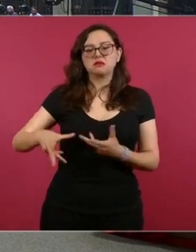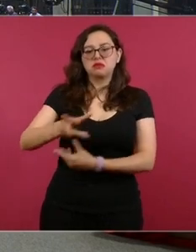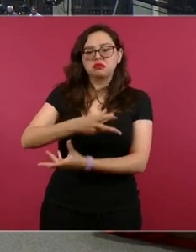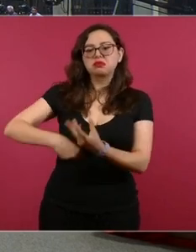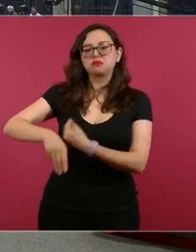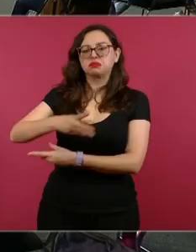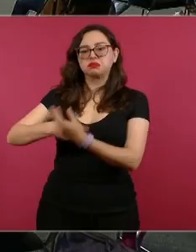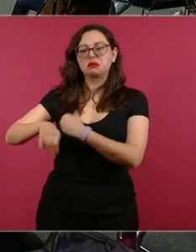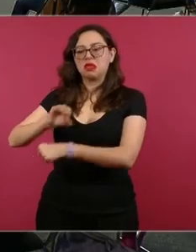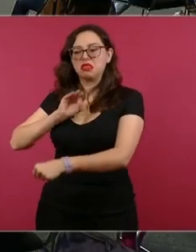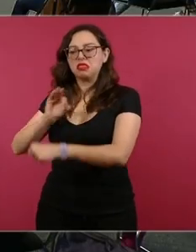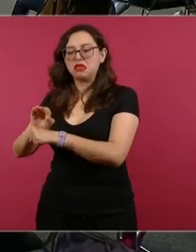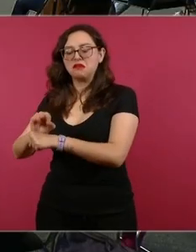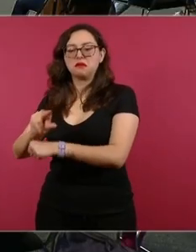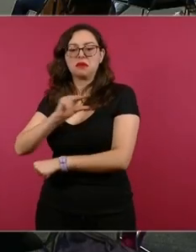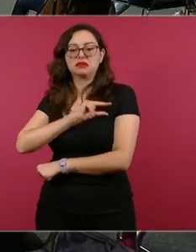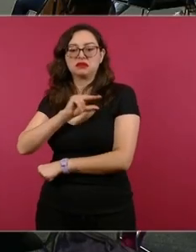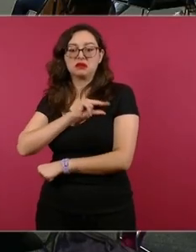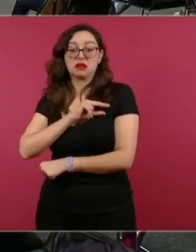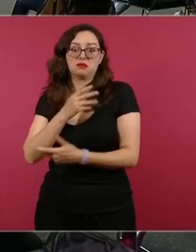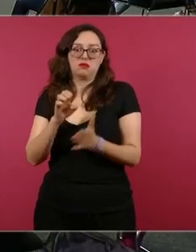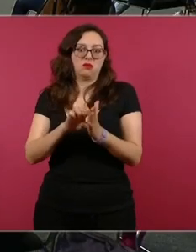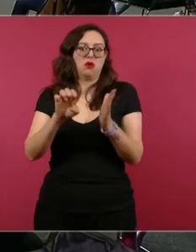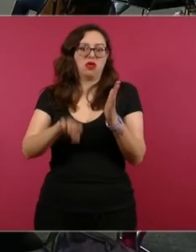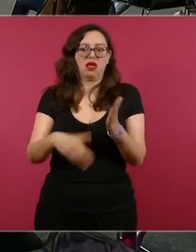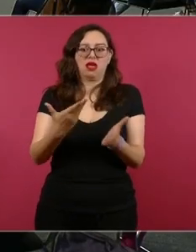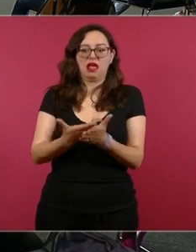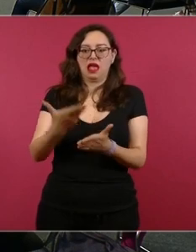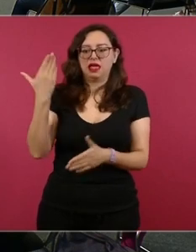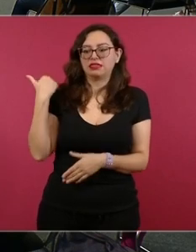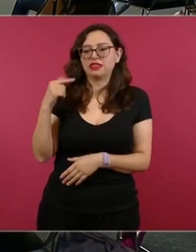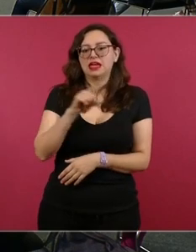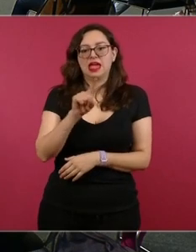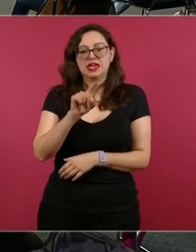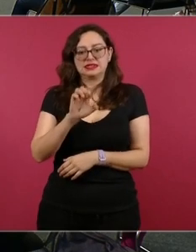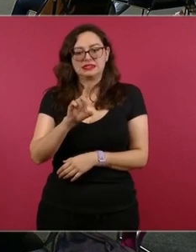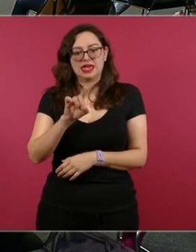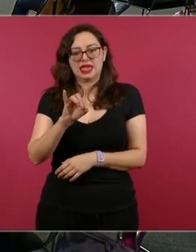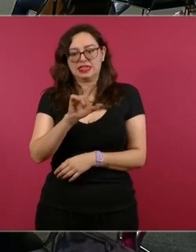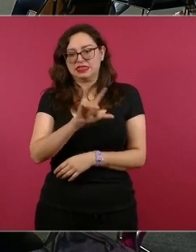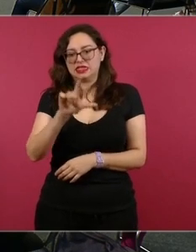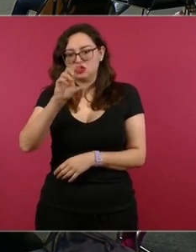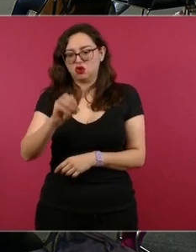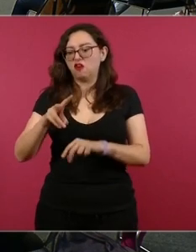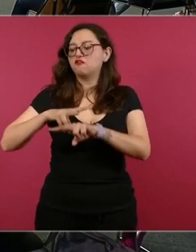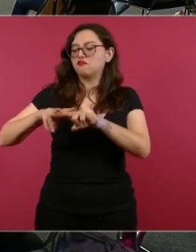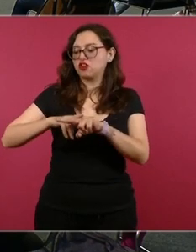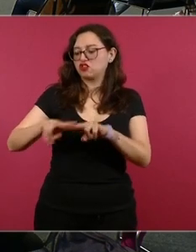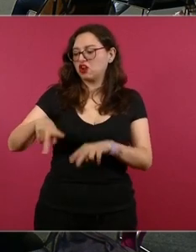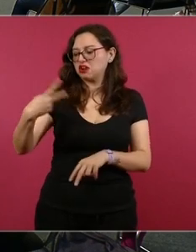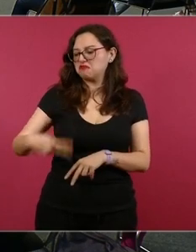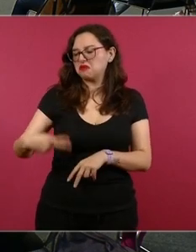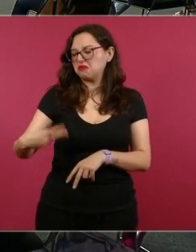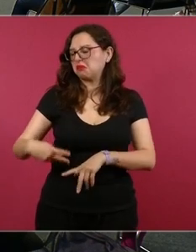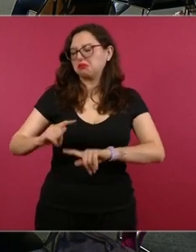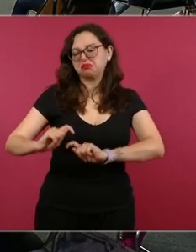Ernesto Zedillo, que le vendió los ferrocarriles mexicanos a la Kansas City y terminó siendo